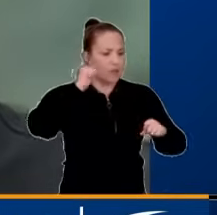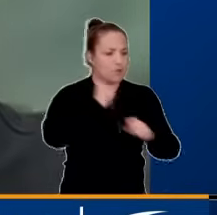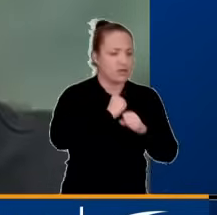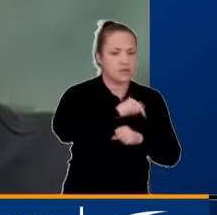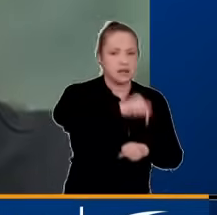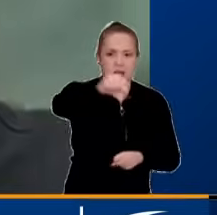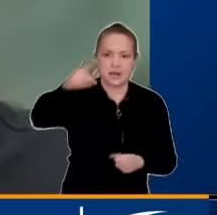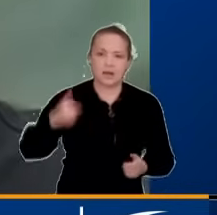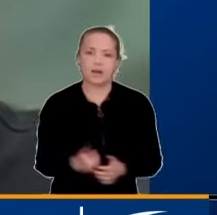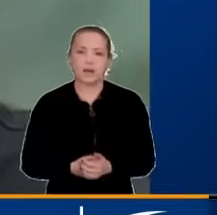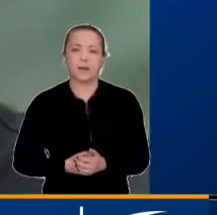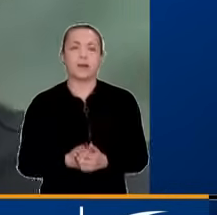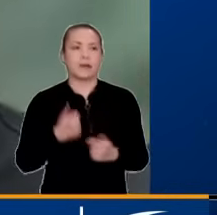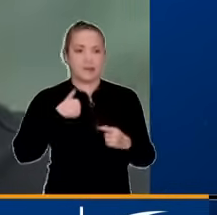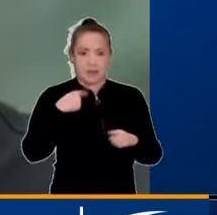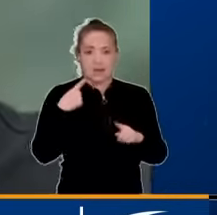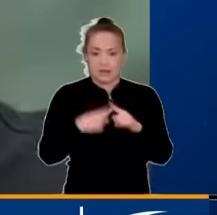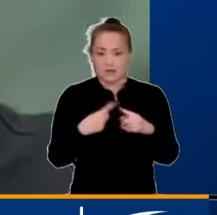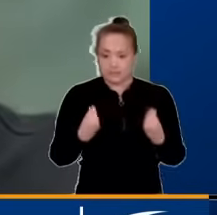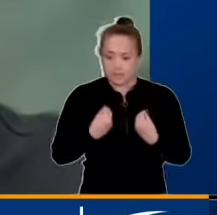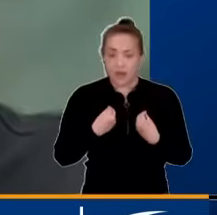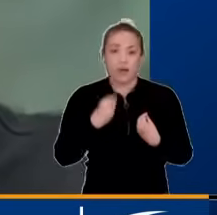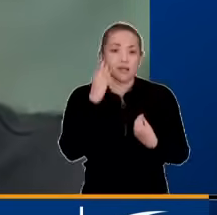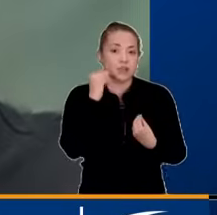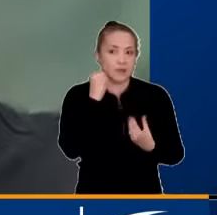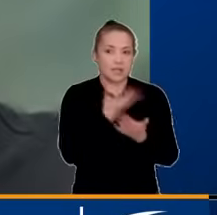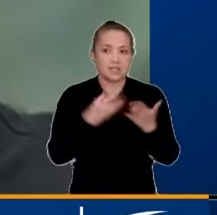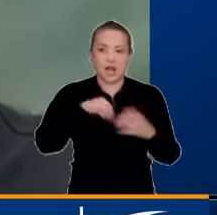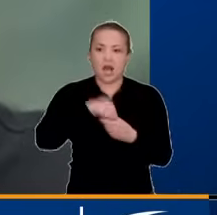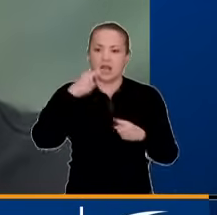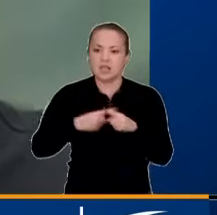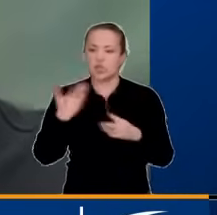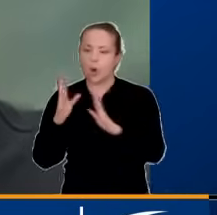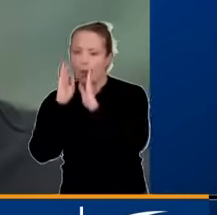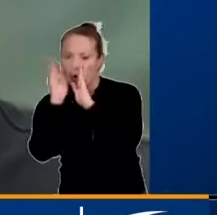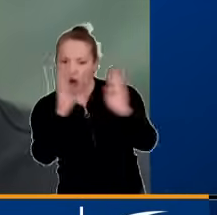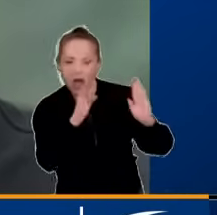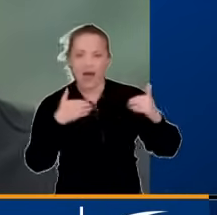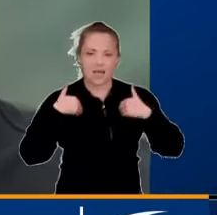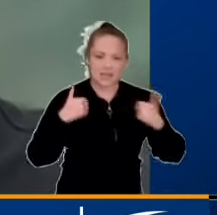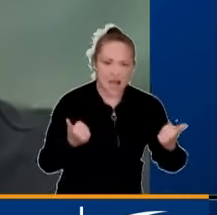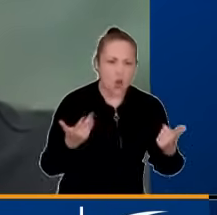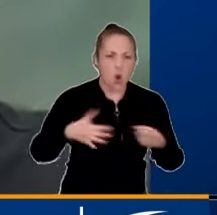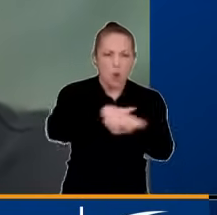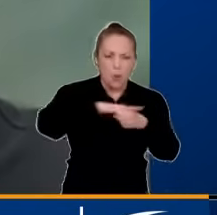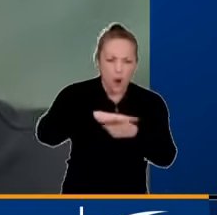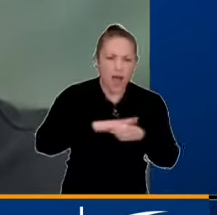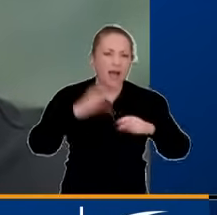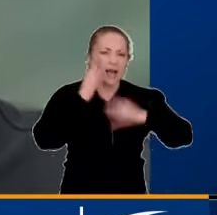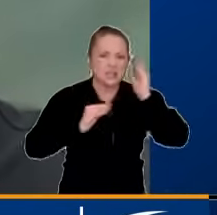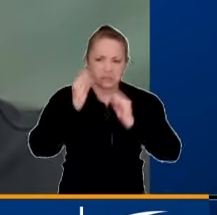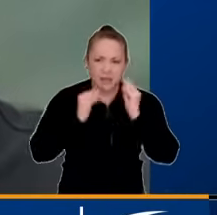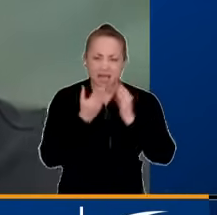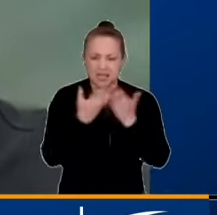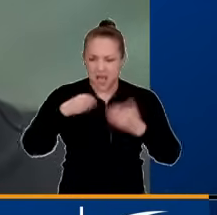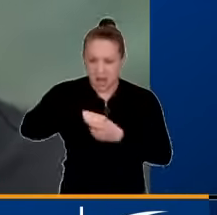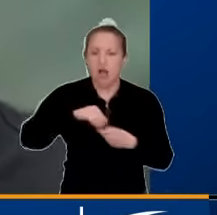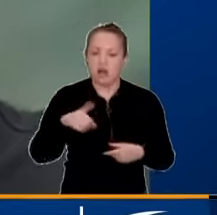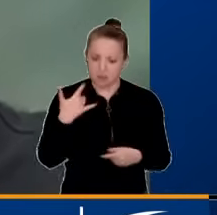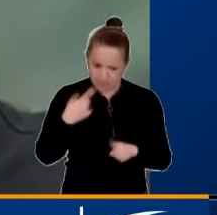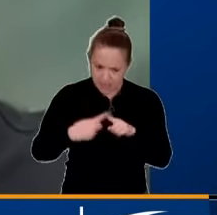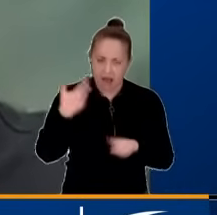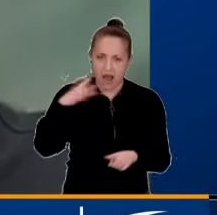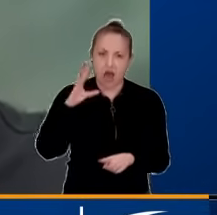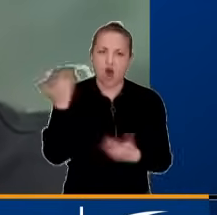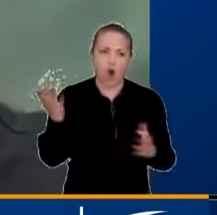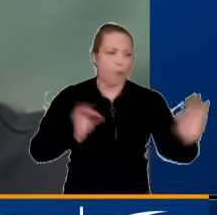vivimos directamente todo lo que fue la atención en salud, cómo fue la experiencia desde la parte de